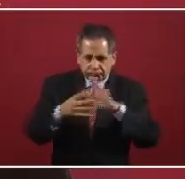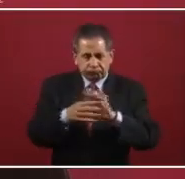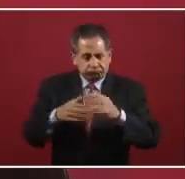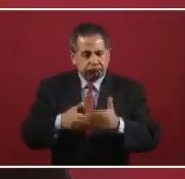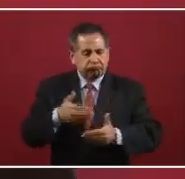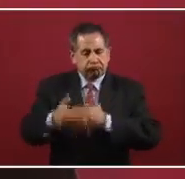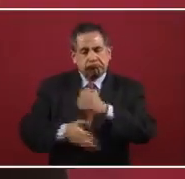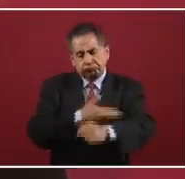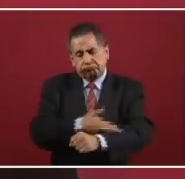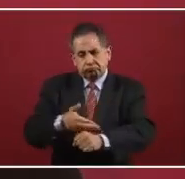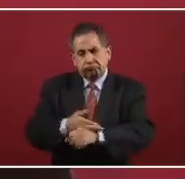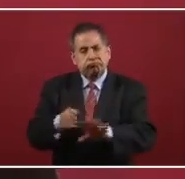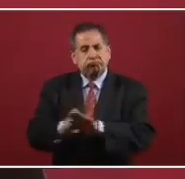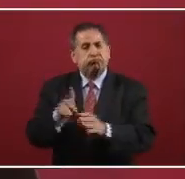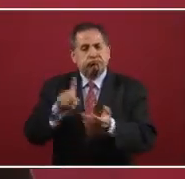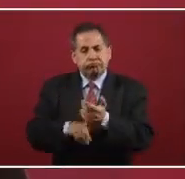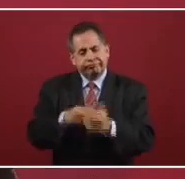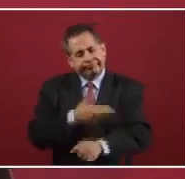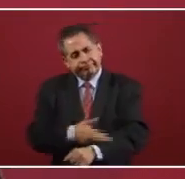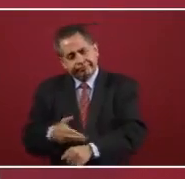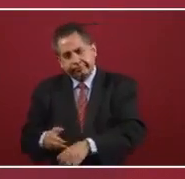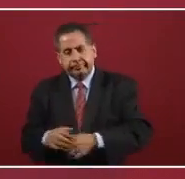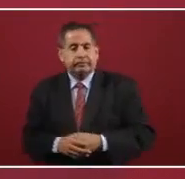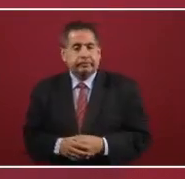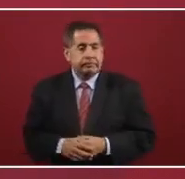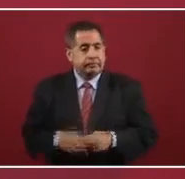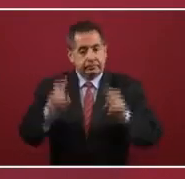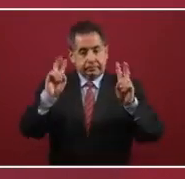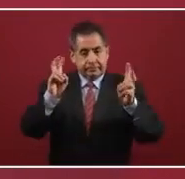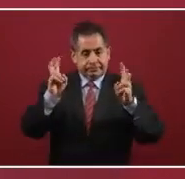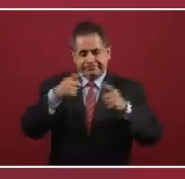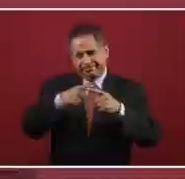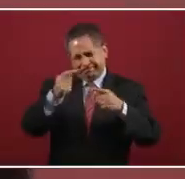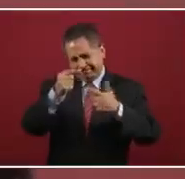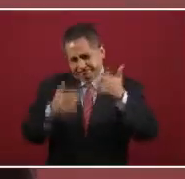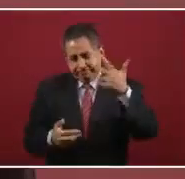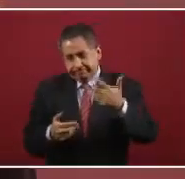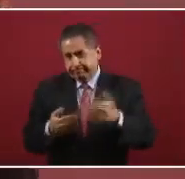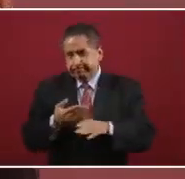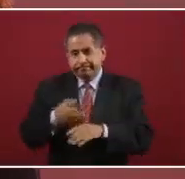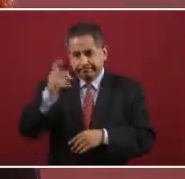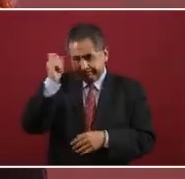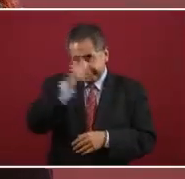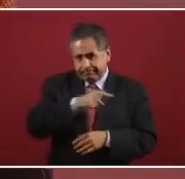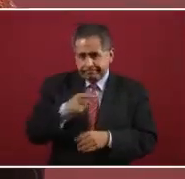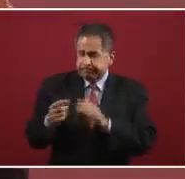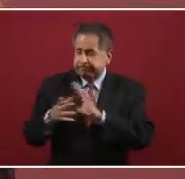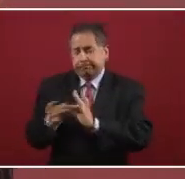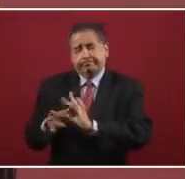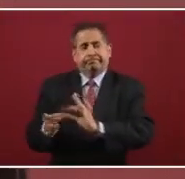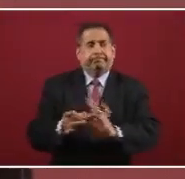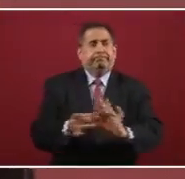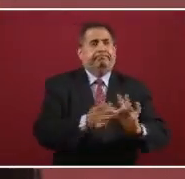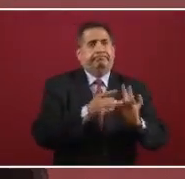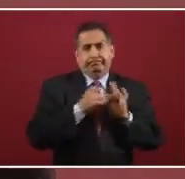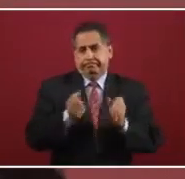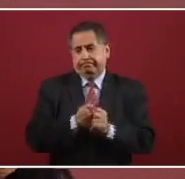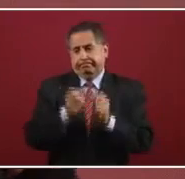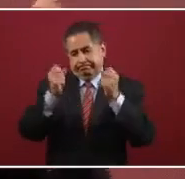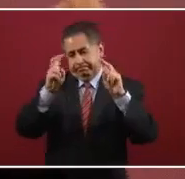lleva pues otra solución. Y los temas son tan variados que es muy difícil aquí poderles plantear